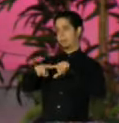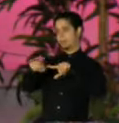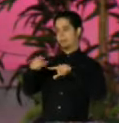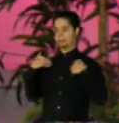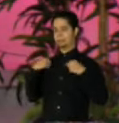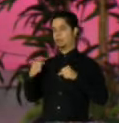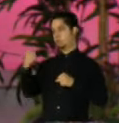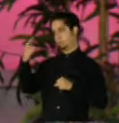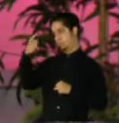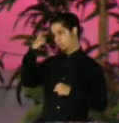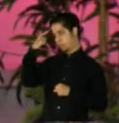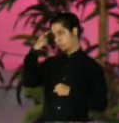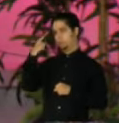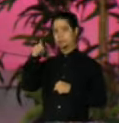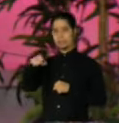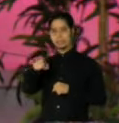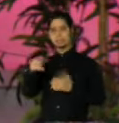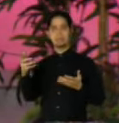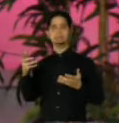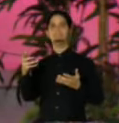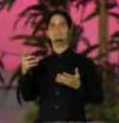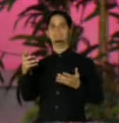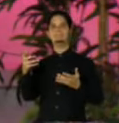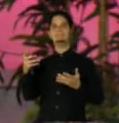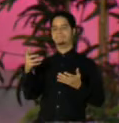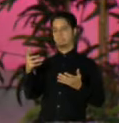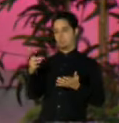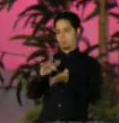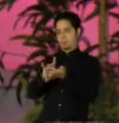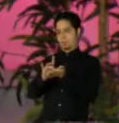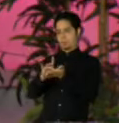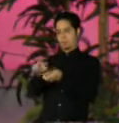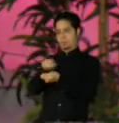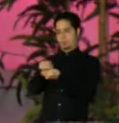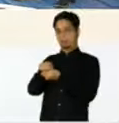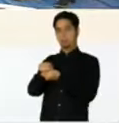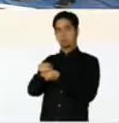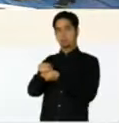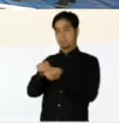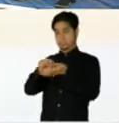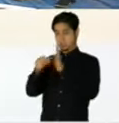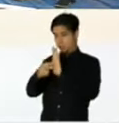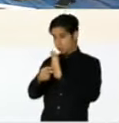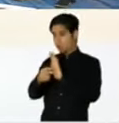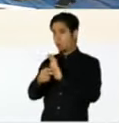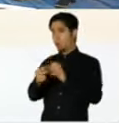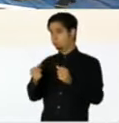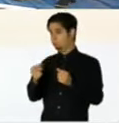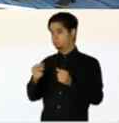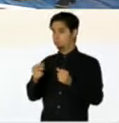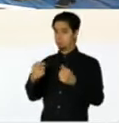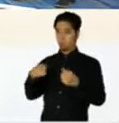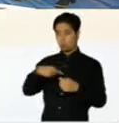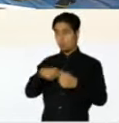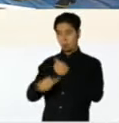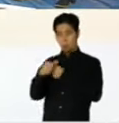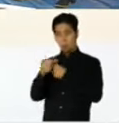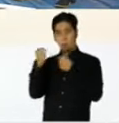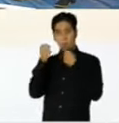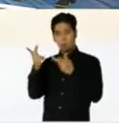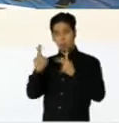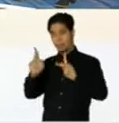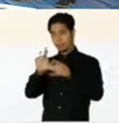medicamentos clasificados, ¿verdad?, bajo esta nomenclatura. ¿Estamos en riesgo entonces de que cientos de pacientes de ese